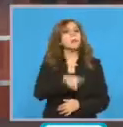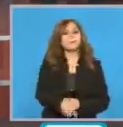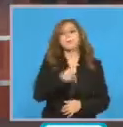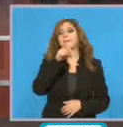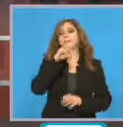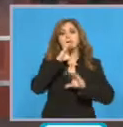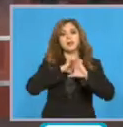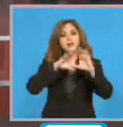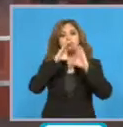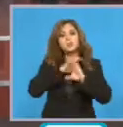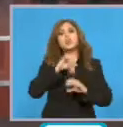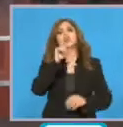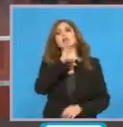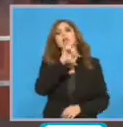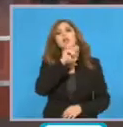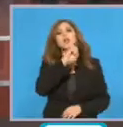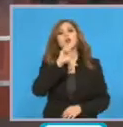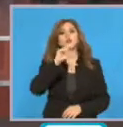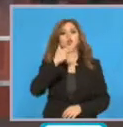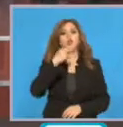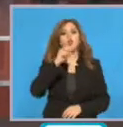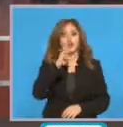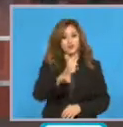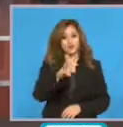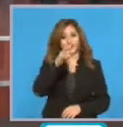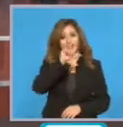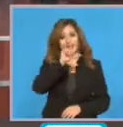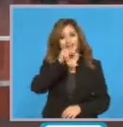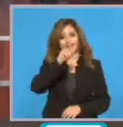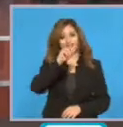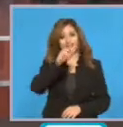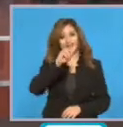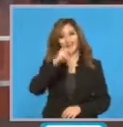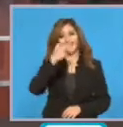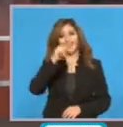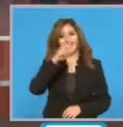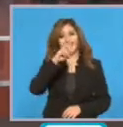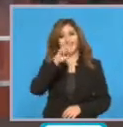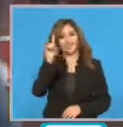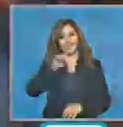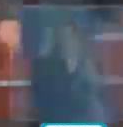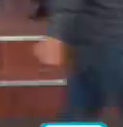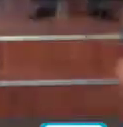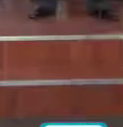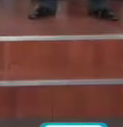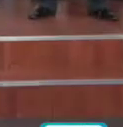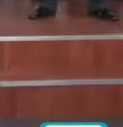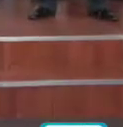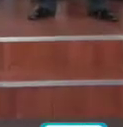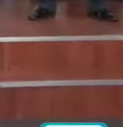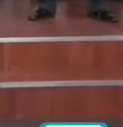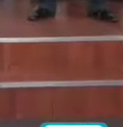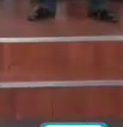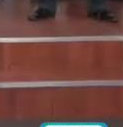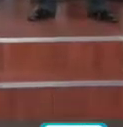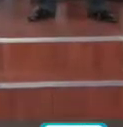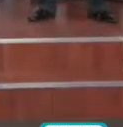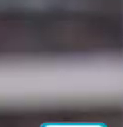Carro Show, de Antonio Hernández. El aplauso para Carro Show de Antonio Hernández. Vaya. ¡Venga!